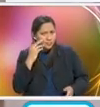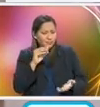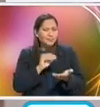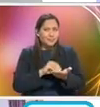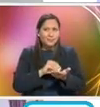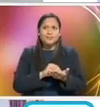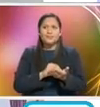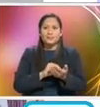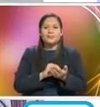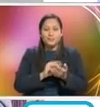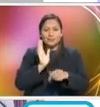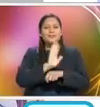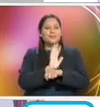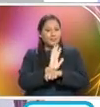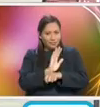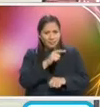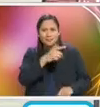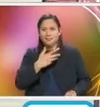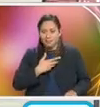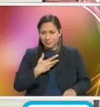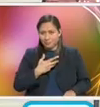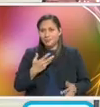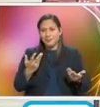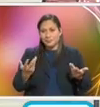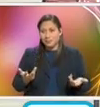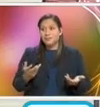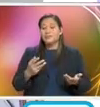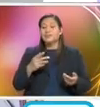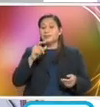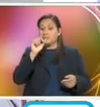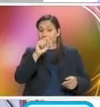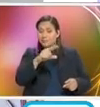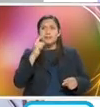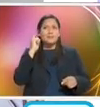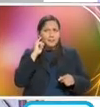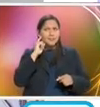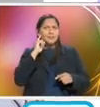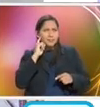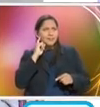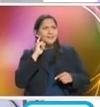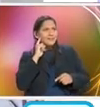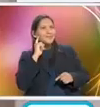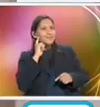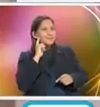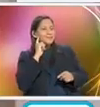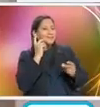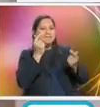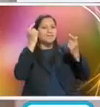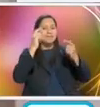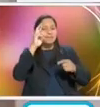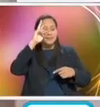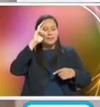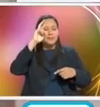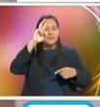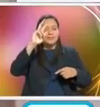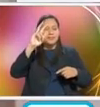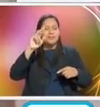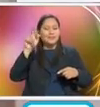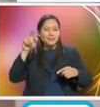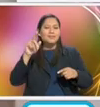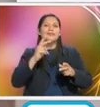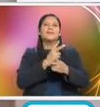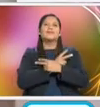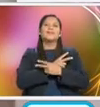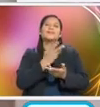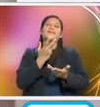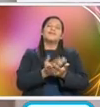pasando en películas, Ujú, ¿no? ujú. Y su misma melodía te remite de manera inmediata a través del significado a una